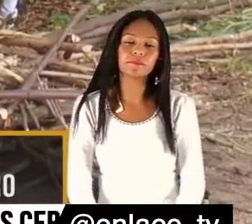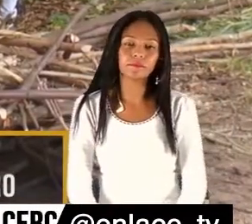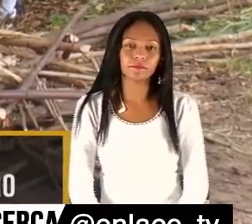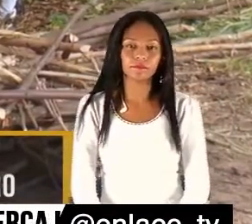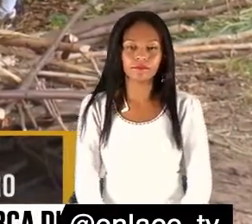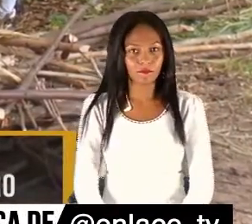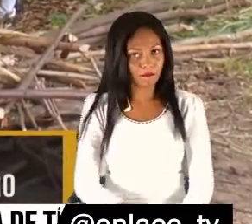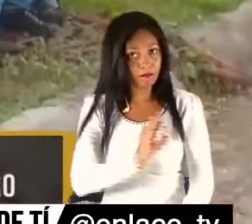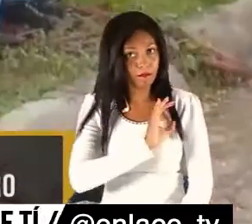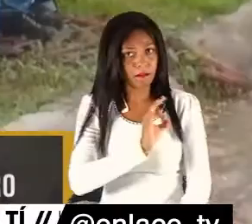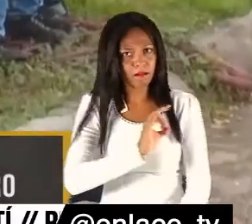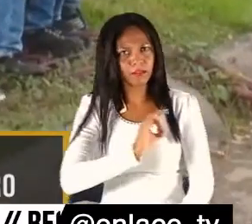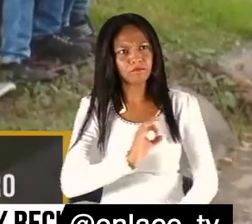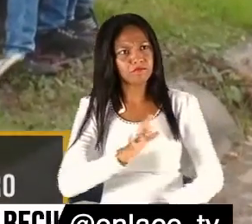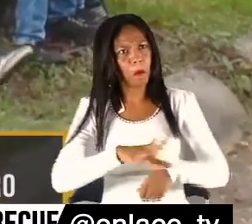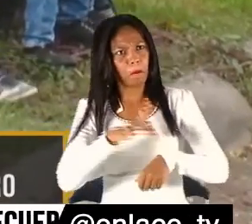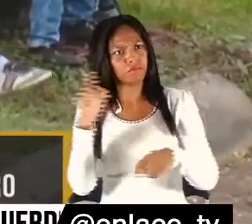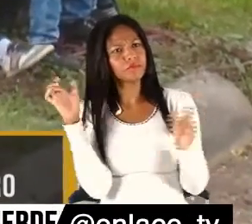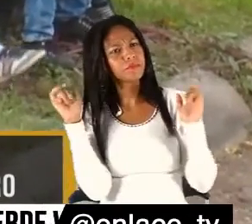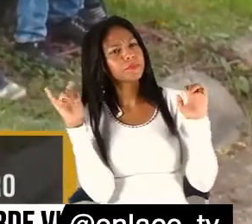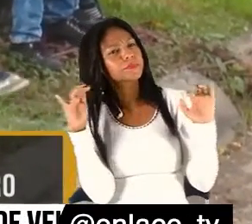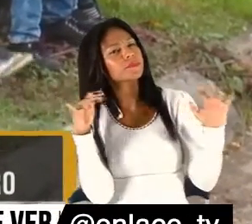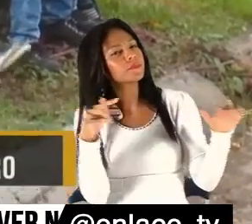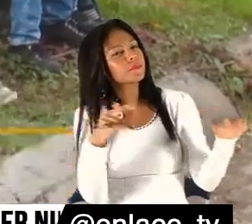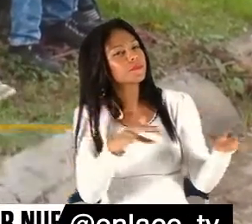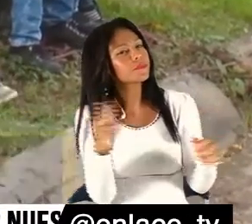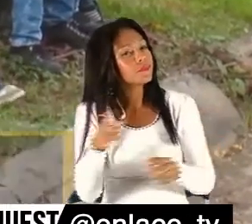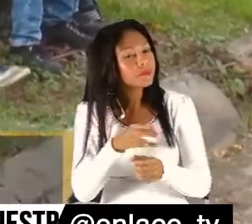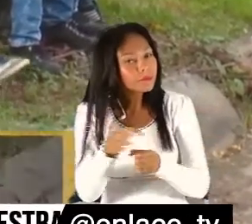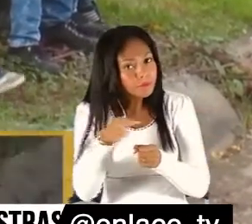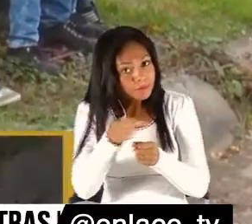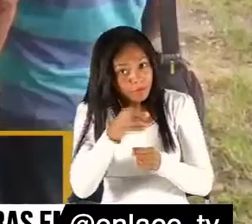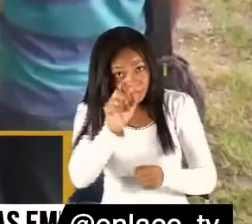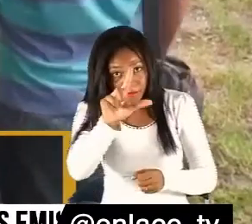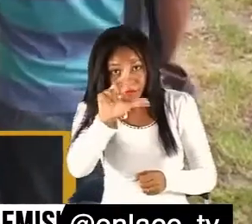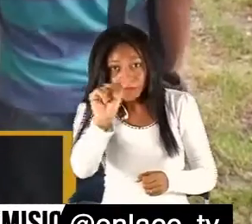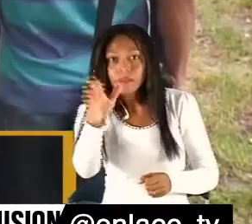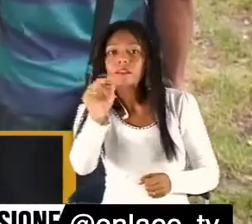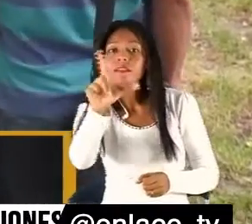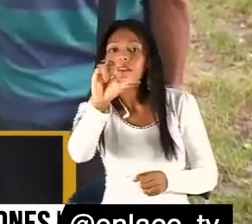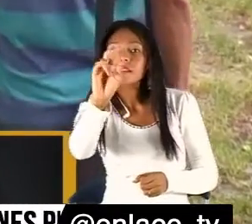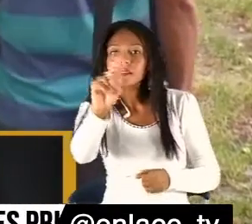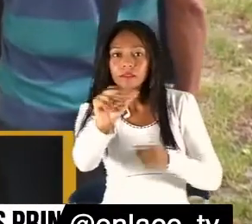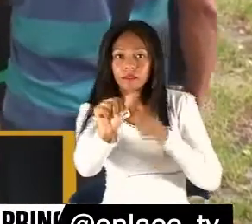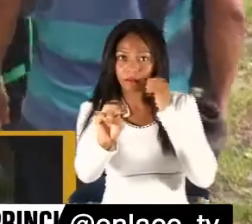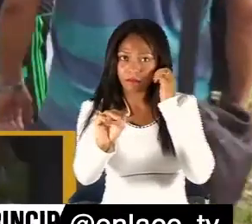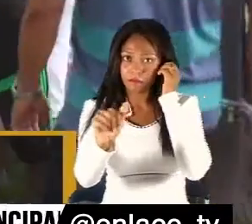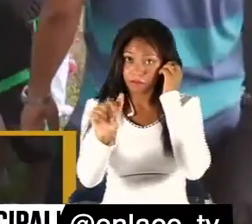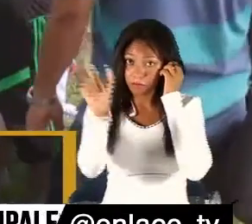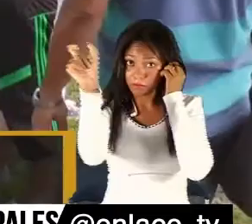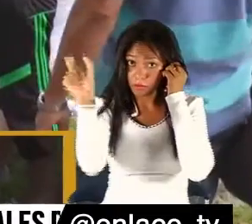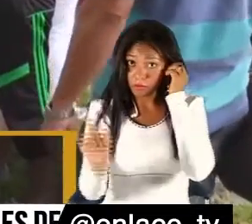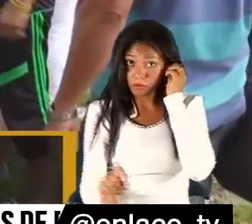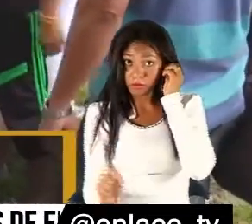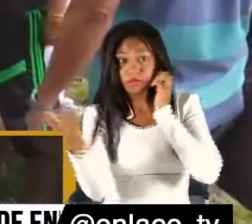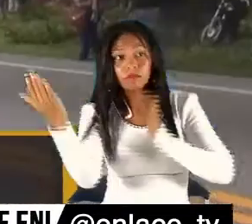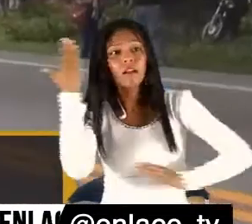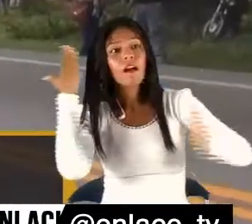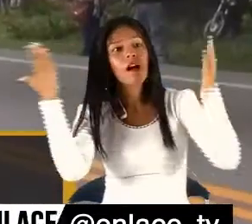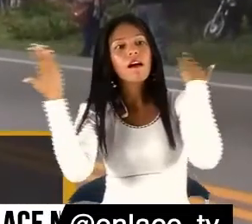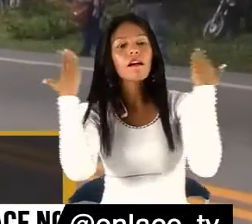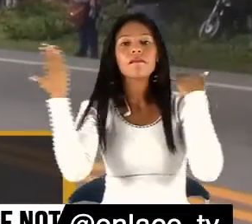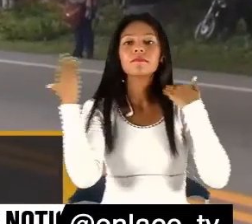este sábado han comenzado a llegar al sitio de la Lizama en la vía a la ciudad de Bucaramanga campesinos de distintos lugares del Magdalena Medio y del Catatumbo